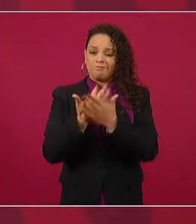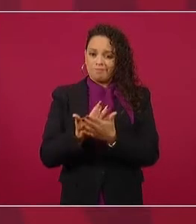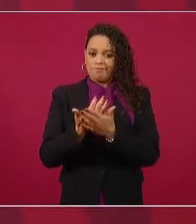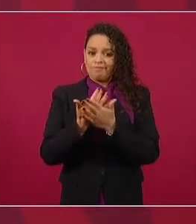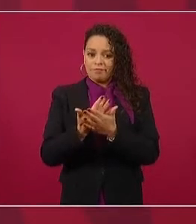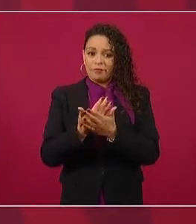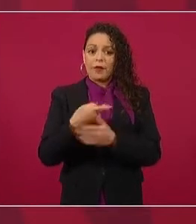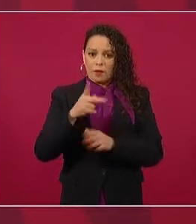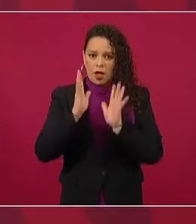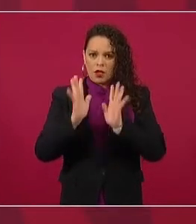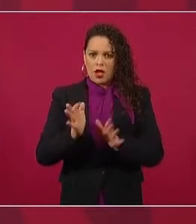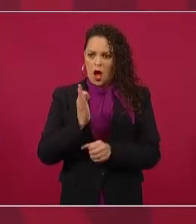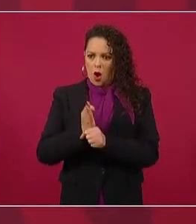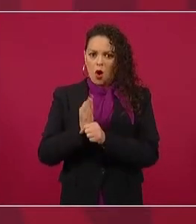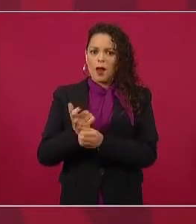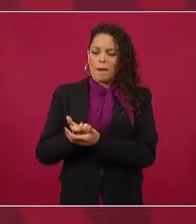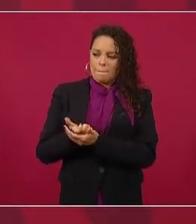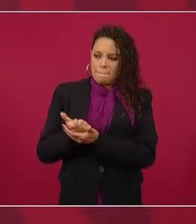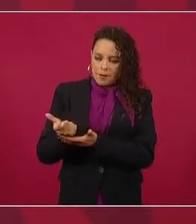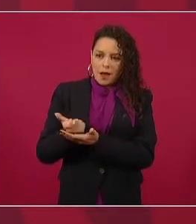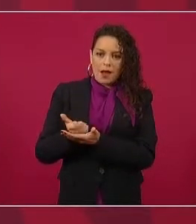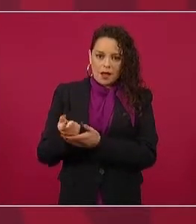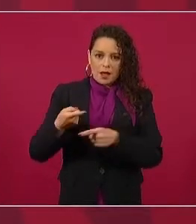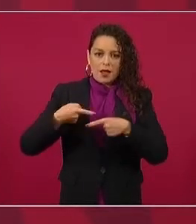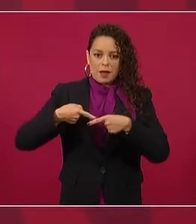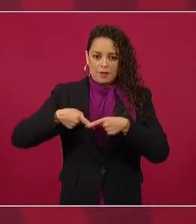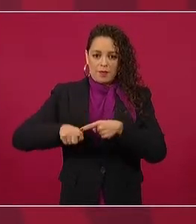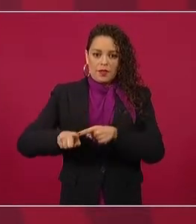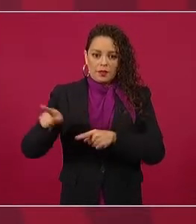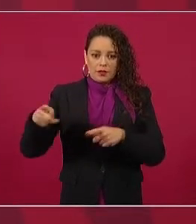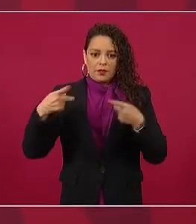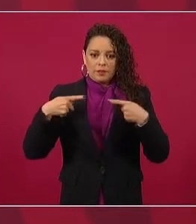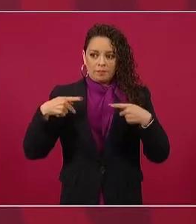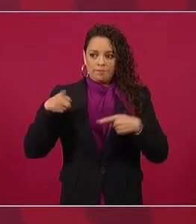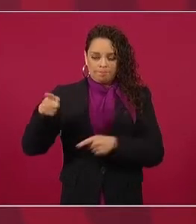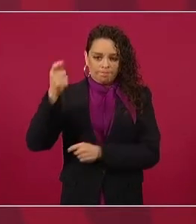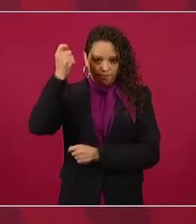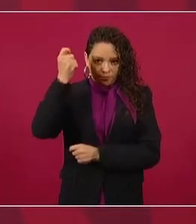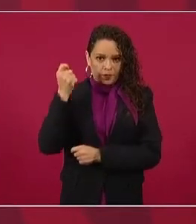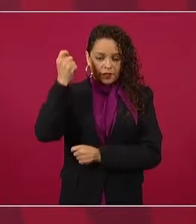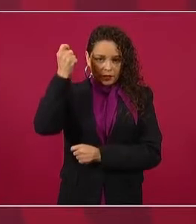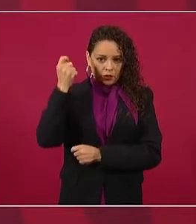está pagando a los pensionados.